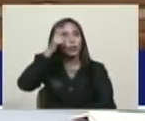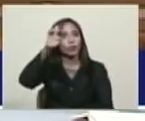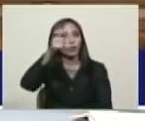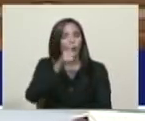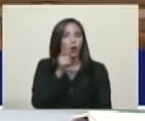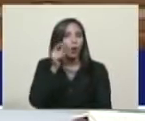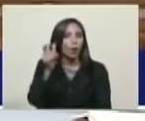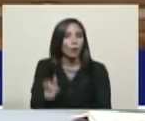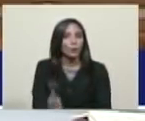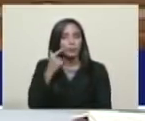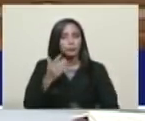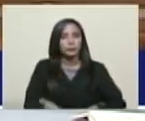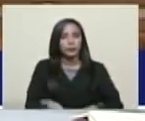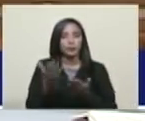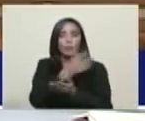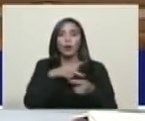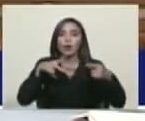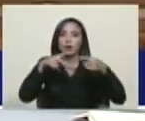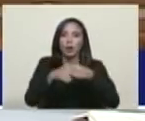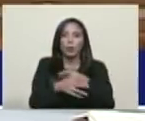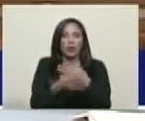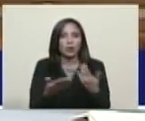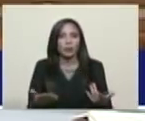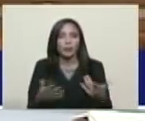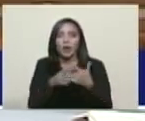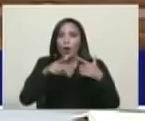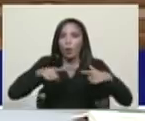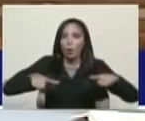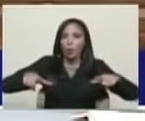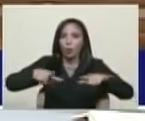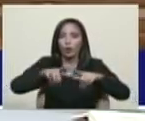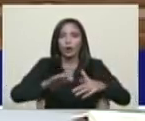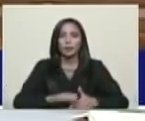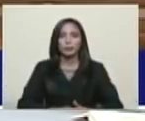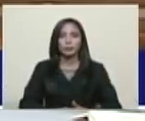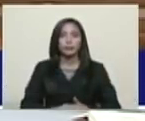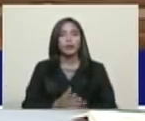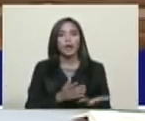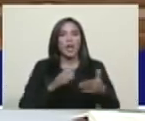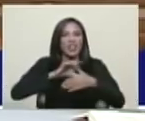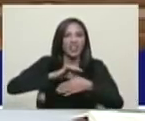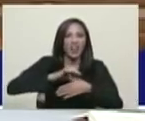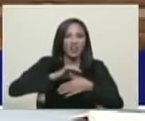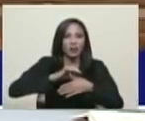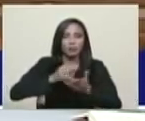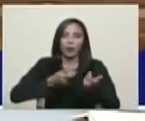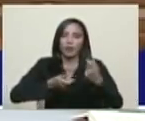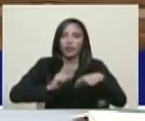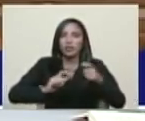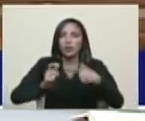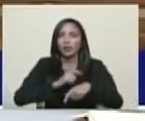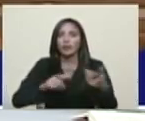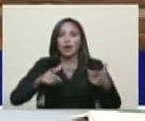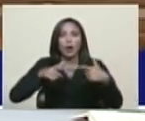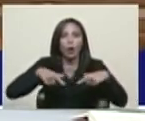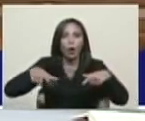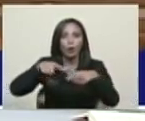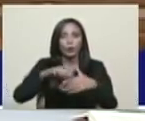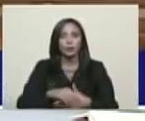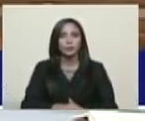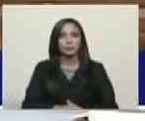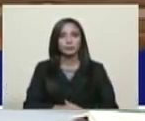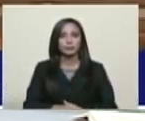José Vázquez, vamos a inaugurar un centro de beneficio cárnico en el sector El